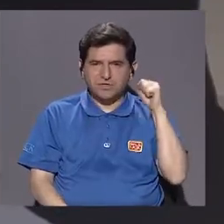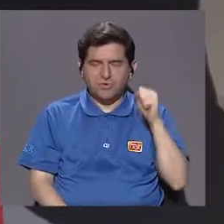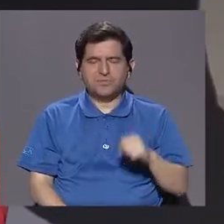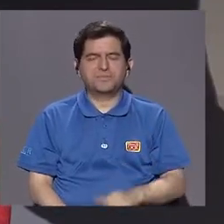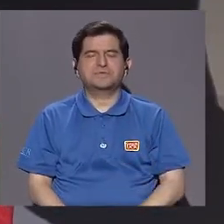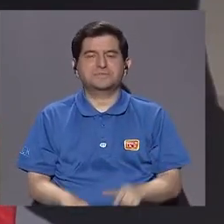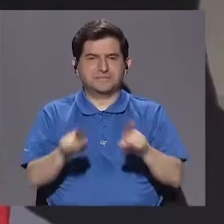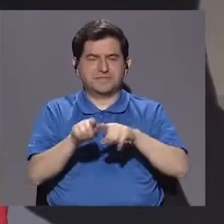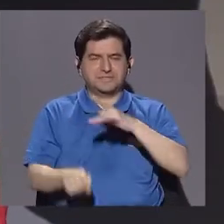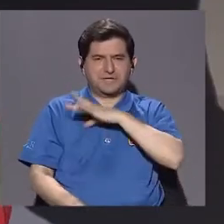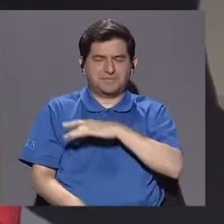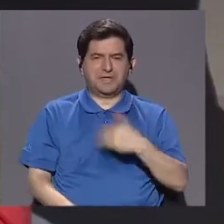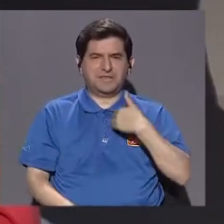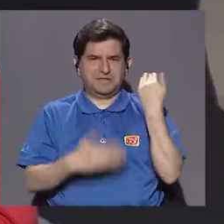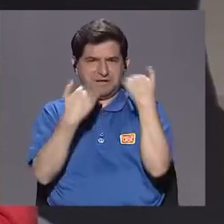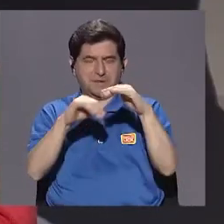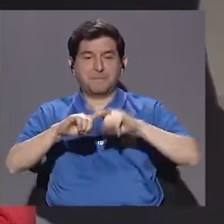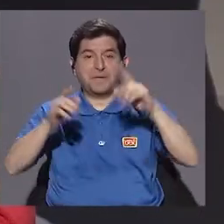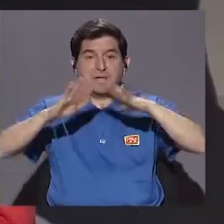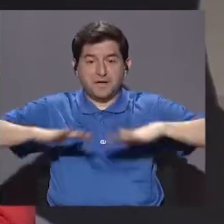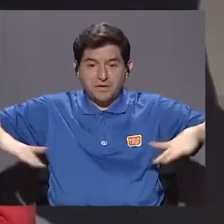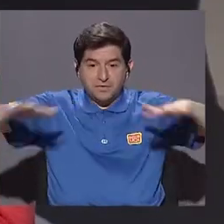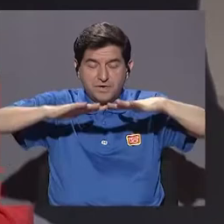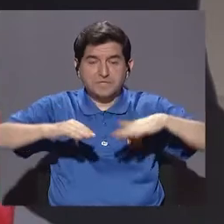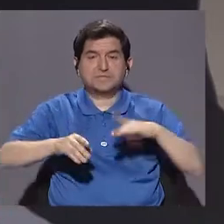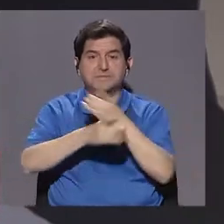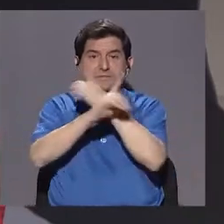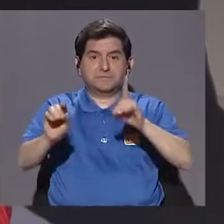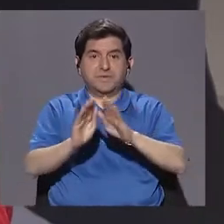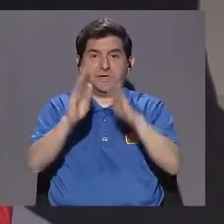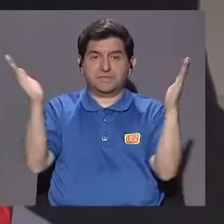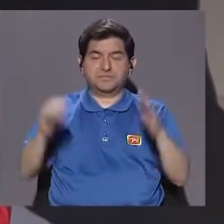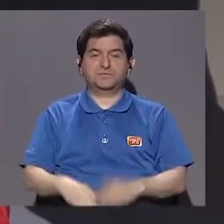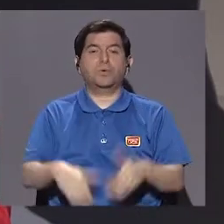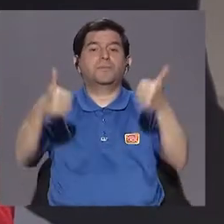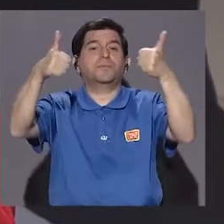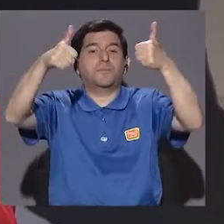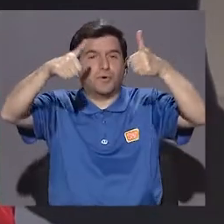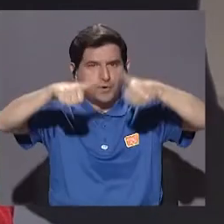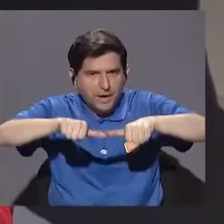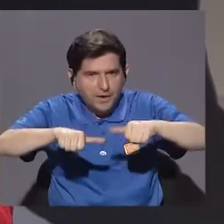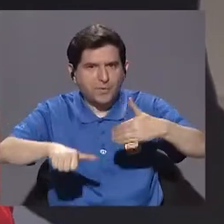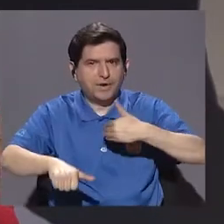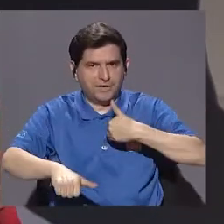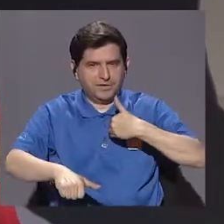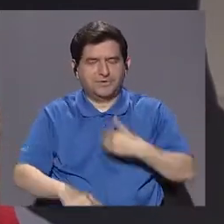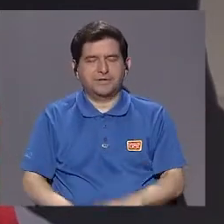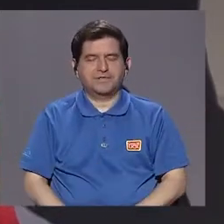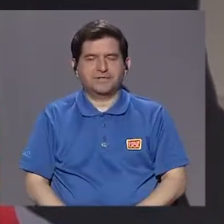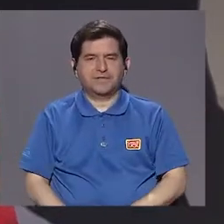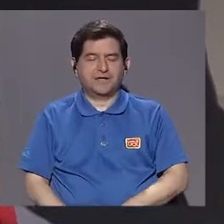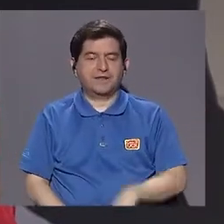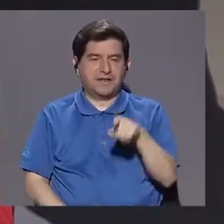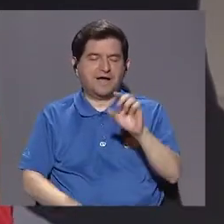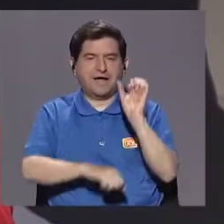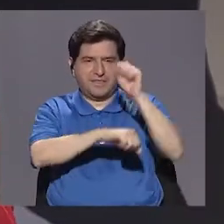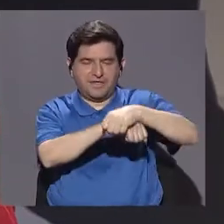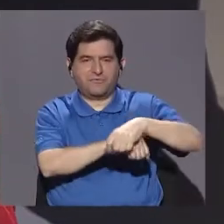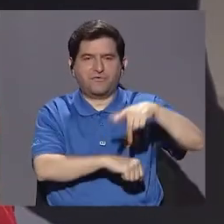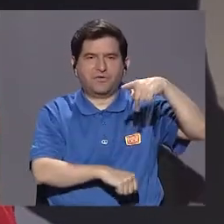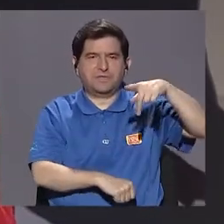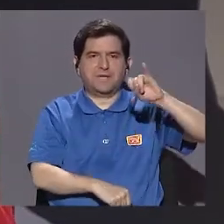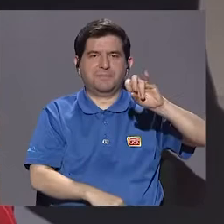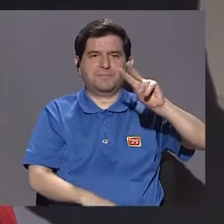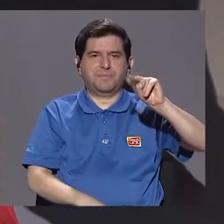participación pero digamos se amplía el espacio democrático allí por el pacto por el acuerdo que conduce a la caída de pinochet la